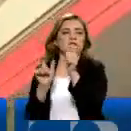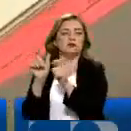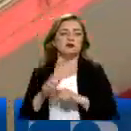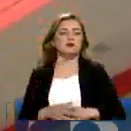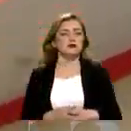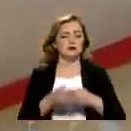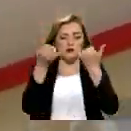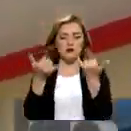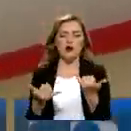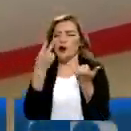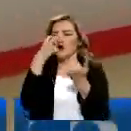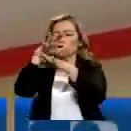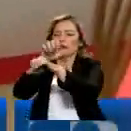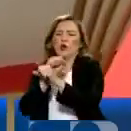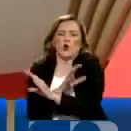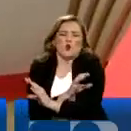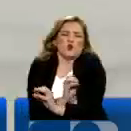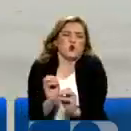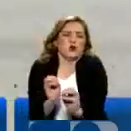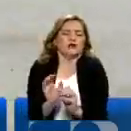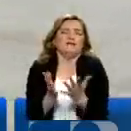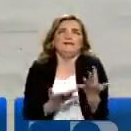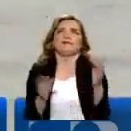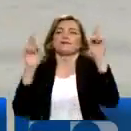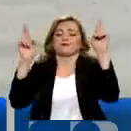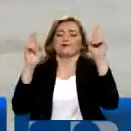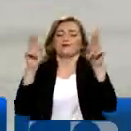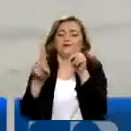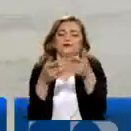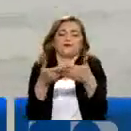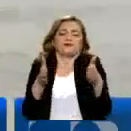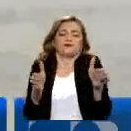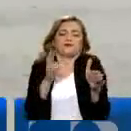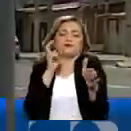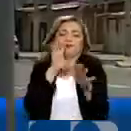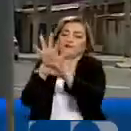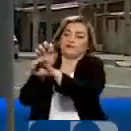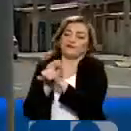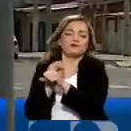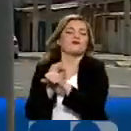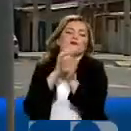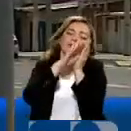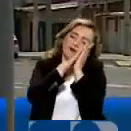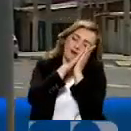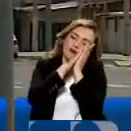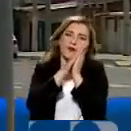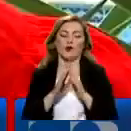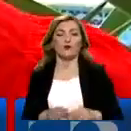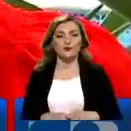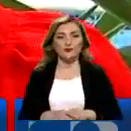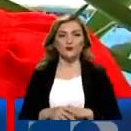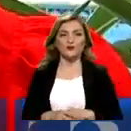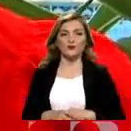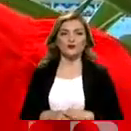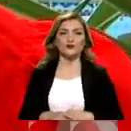actualmente la reserva hotelera es nula pero esperan que con la apertura de las playas los turistas regresen y se queden a pasar la noche